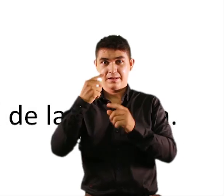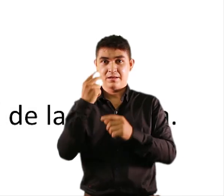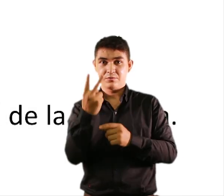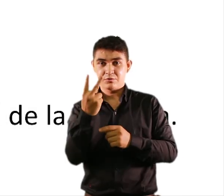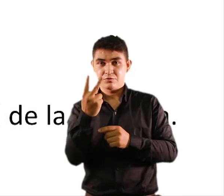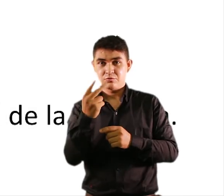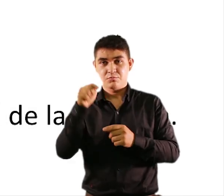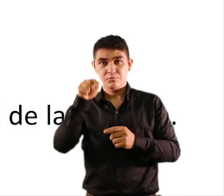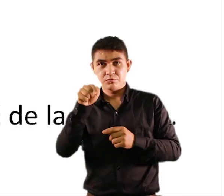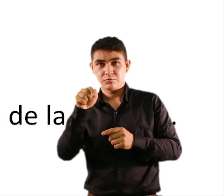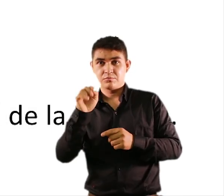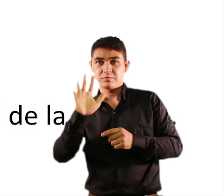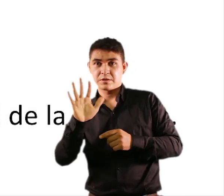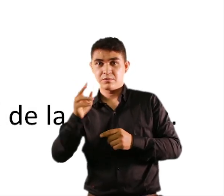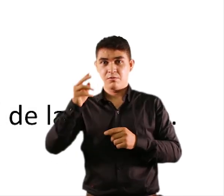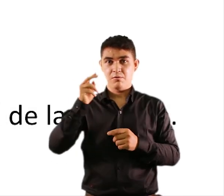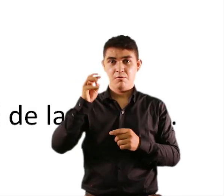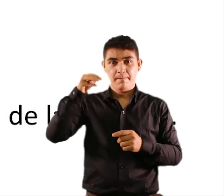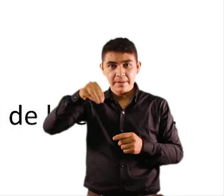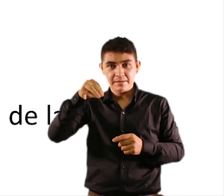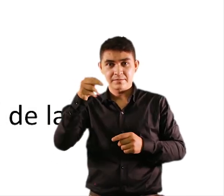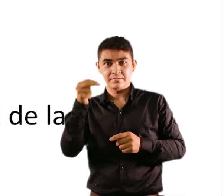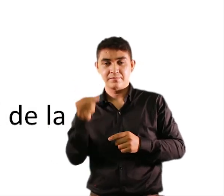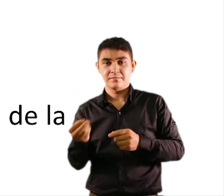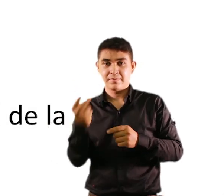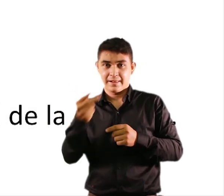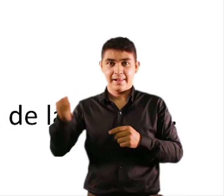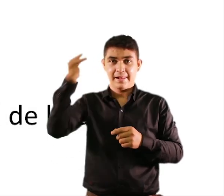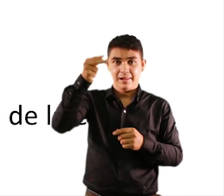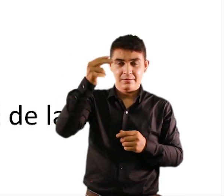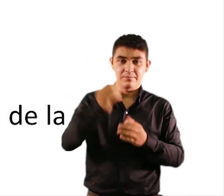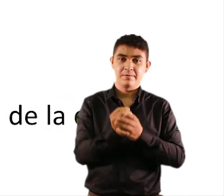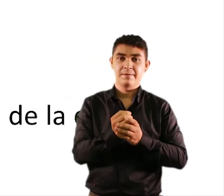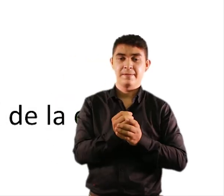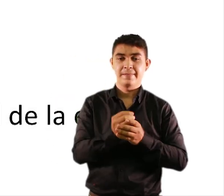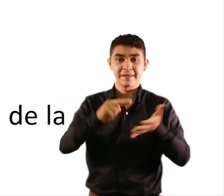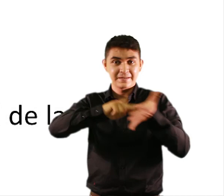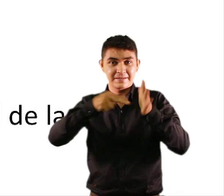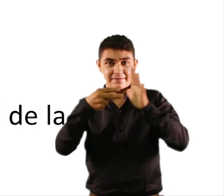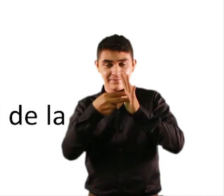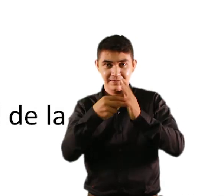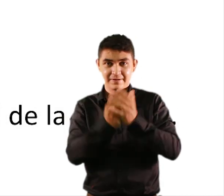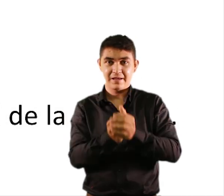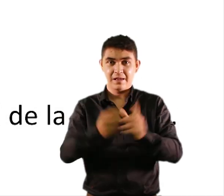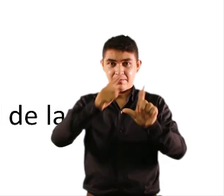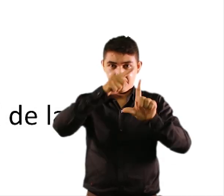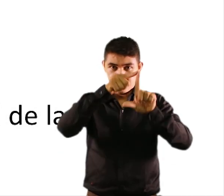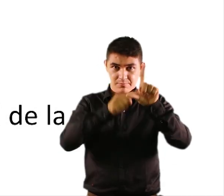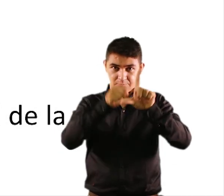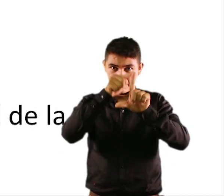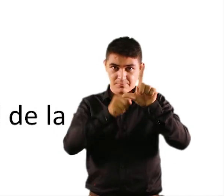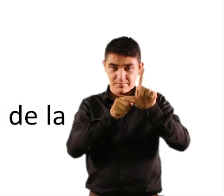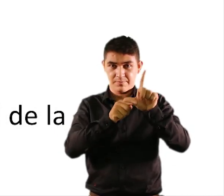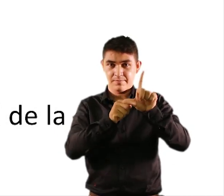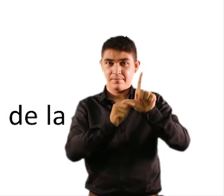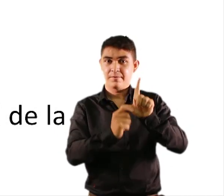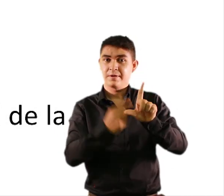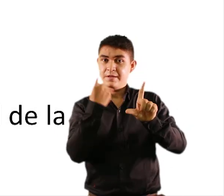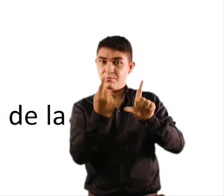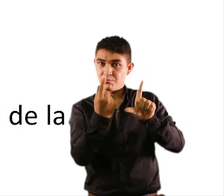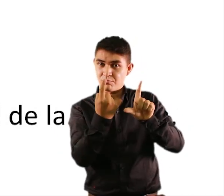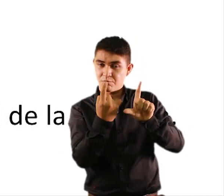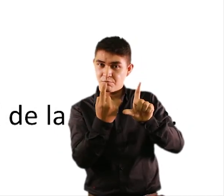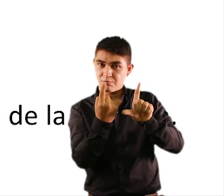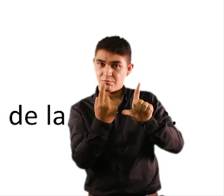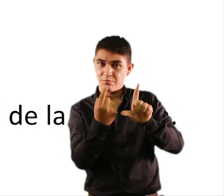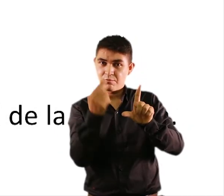2,5 metros al cuadrado, que constituye un cateto, y 1 al cuadrado,